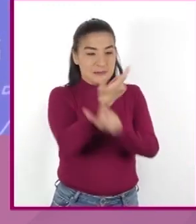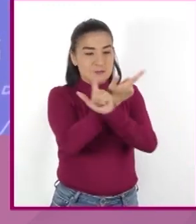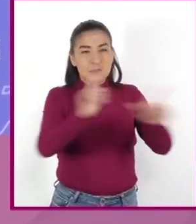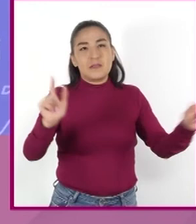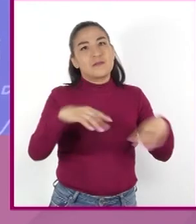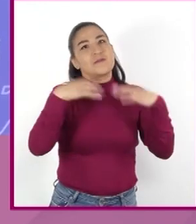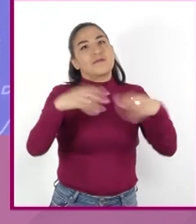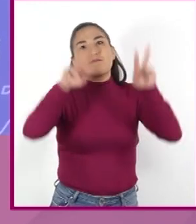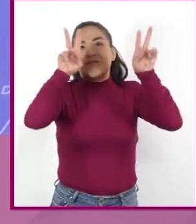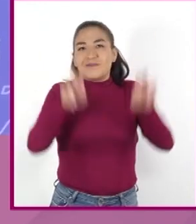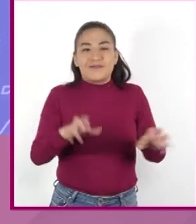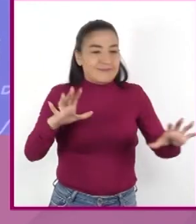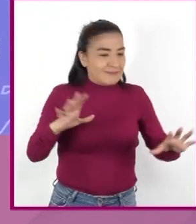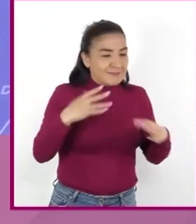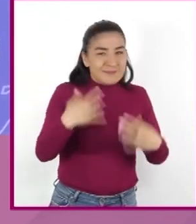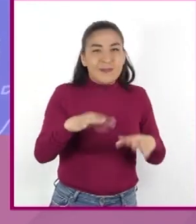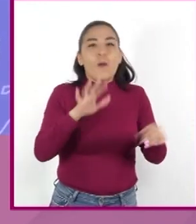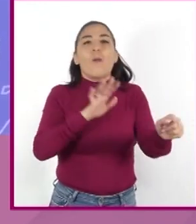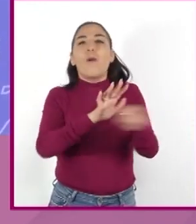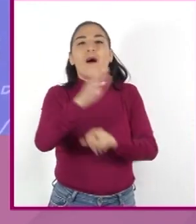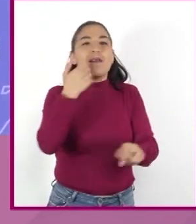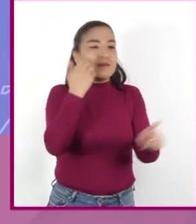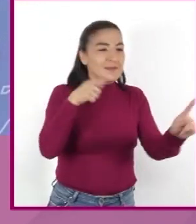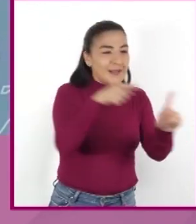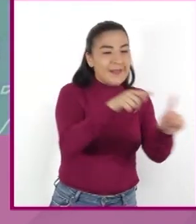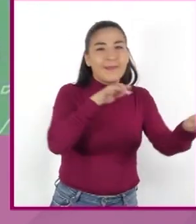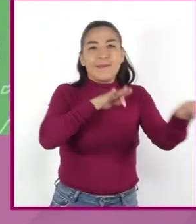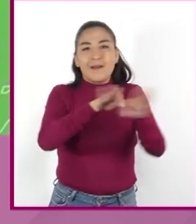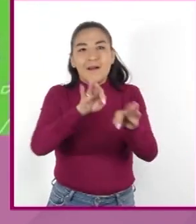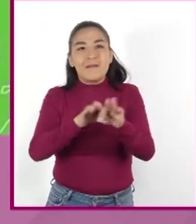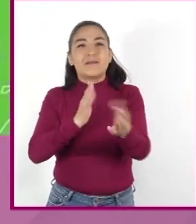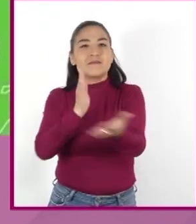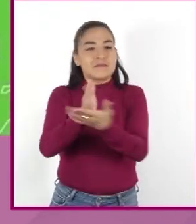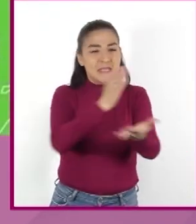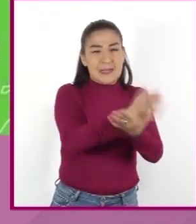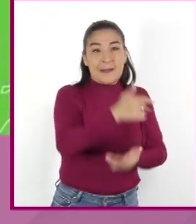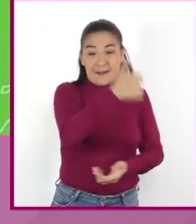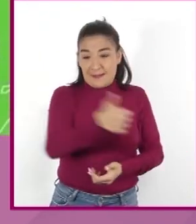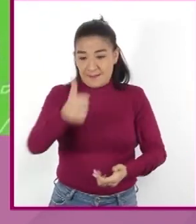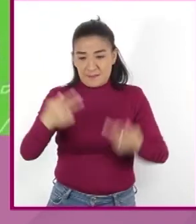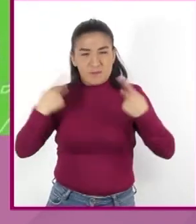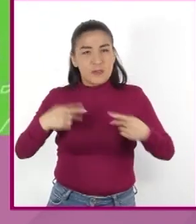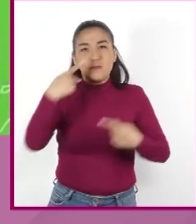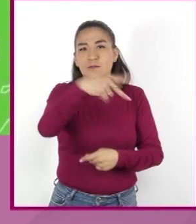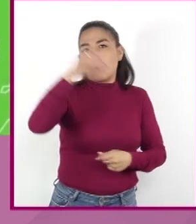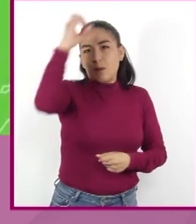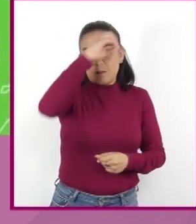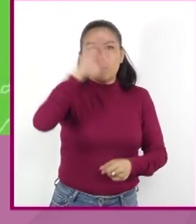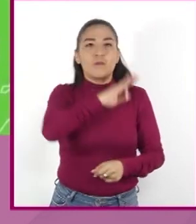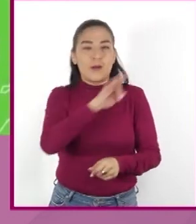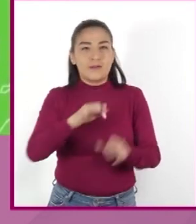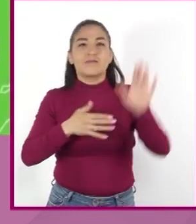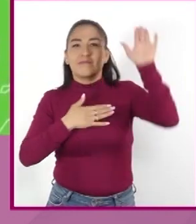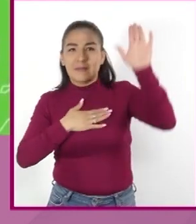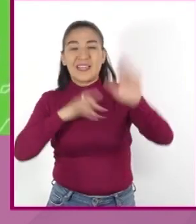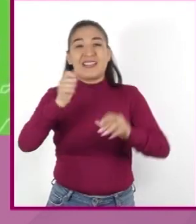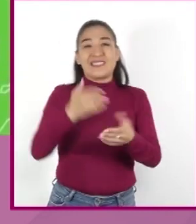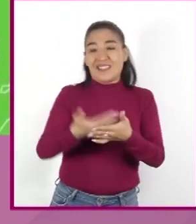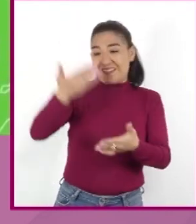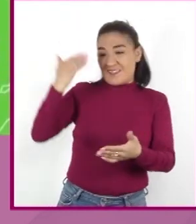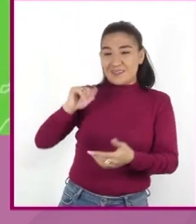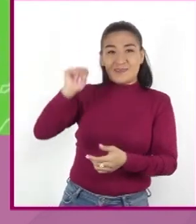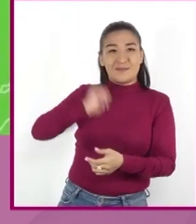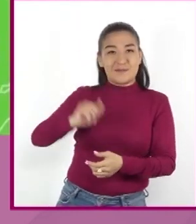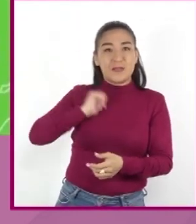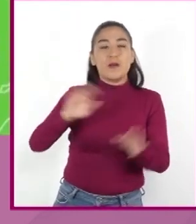significó decidir a qué empresa dedicarse y poder pensar lo que cada individuo quisiera, a diferencia de las restricciones que enfrentaban